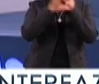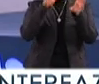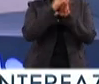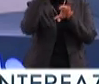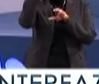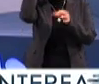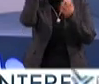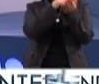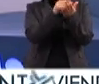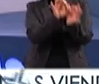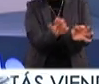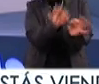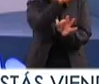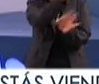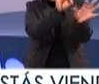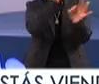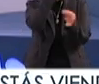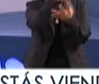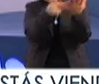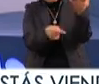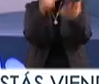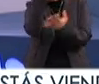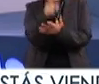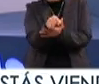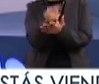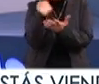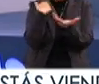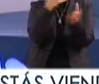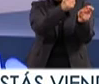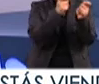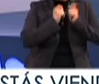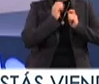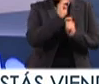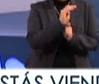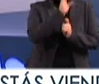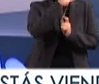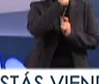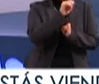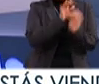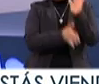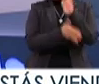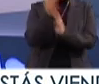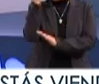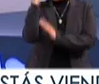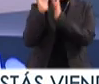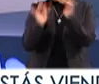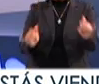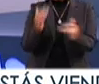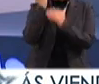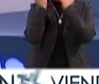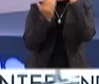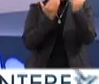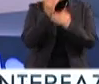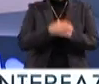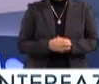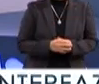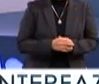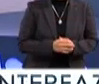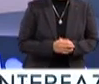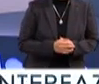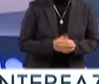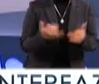consideras fundamentales para poder haber adquirido esta beca y poderte ir allá a Francia? Es decir,